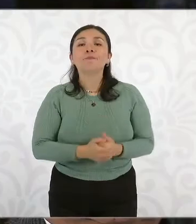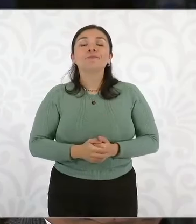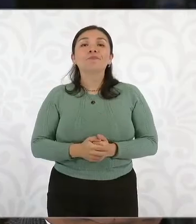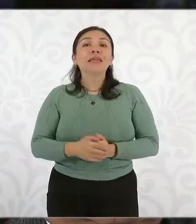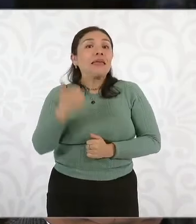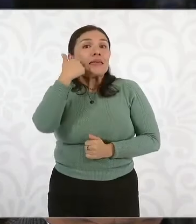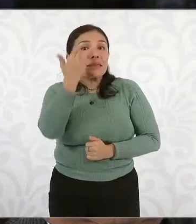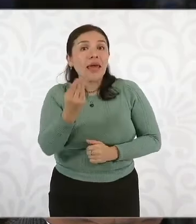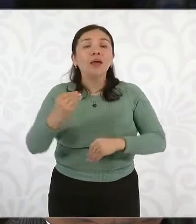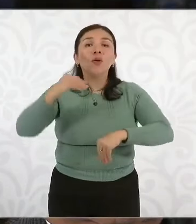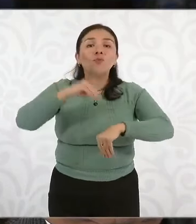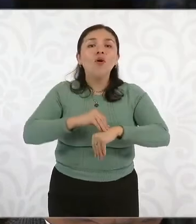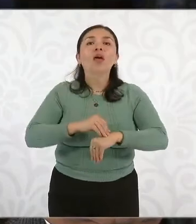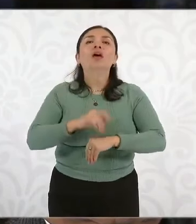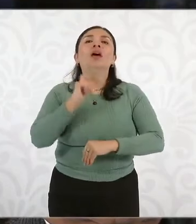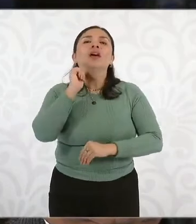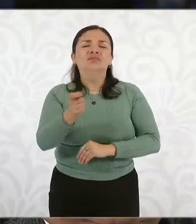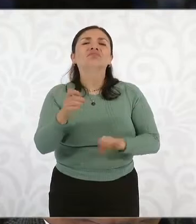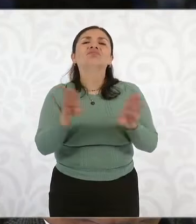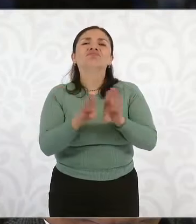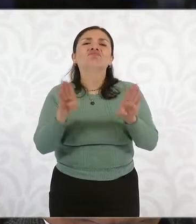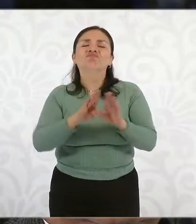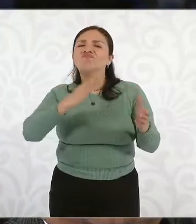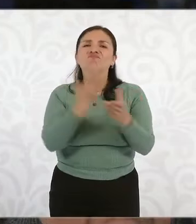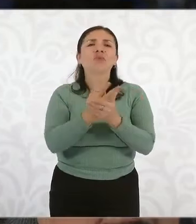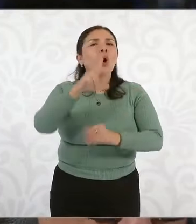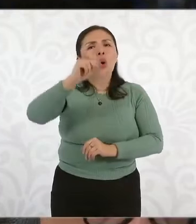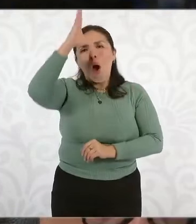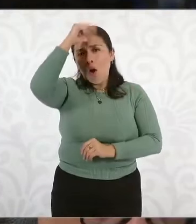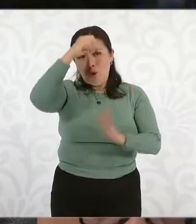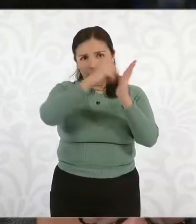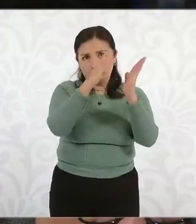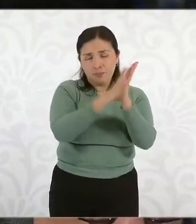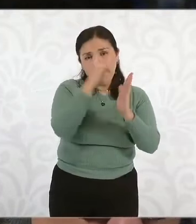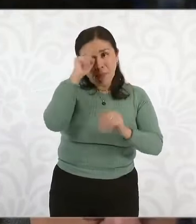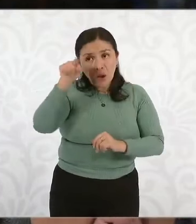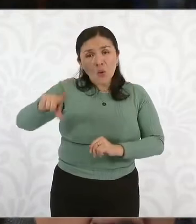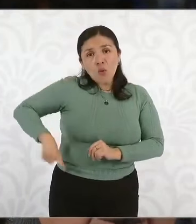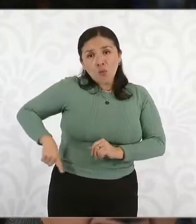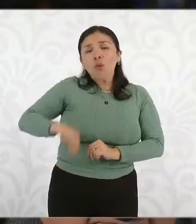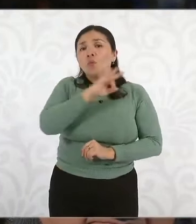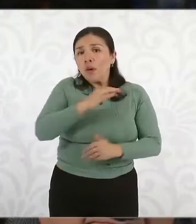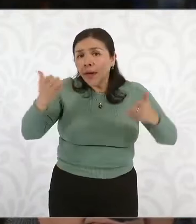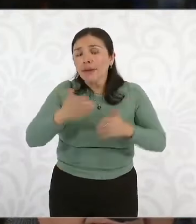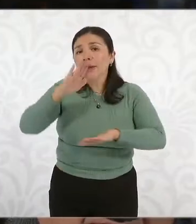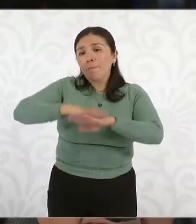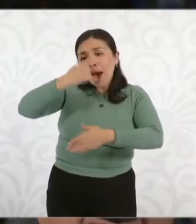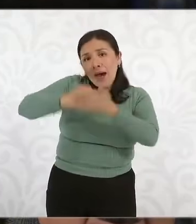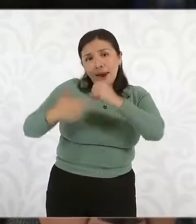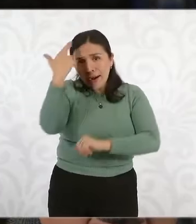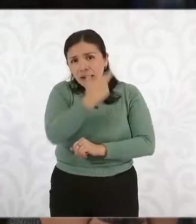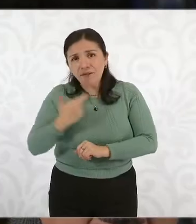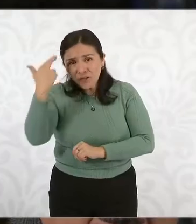pretende establecer un recurso de inconformidad a través del cual el gobierno podrá revisar todas las decisiones de los defensores de